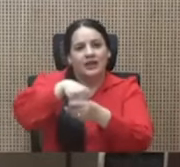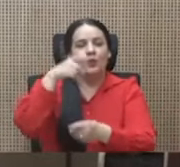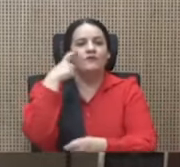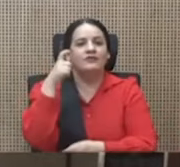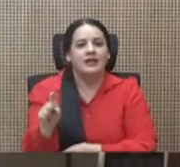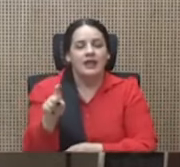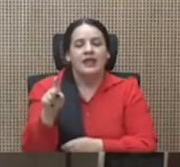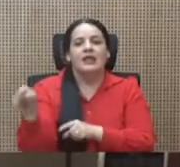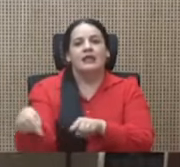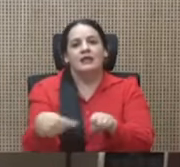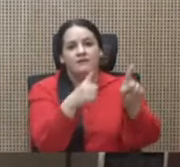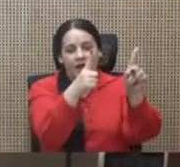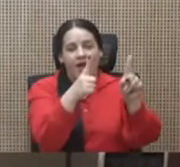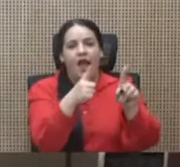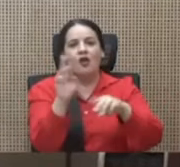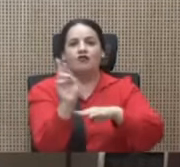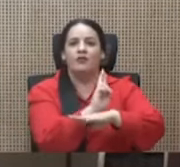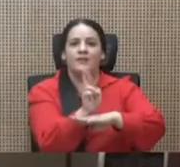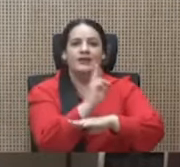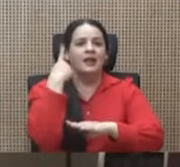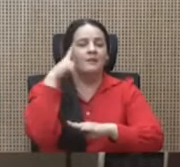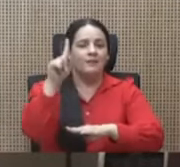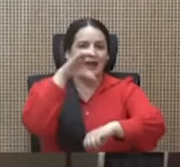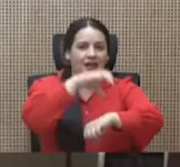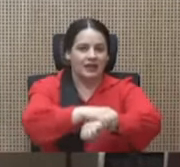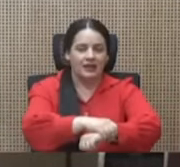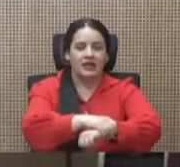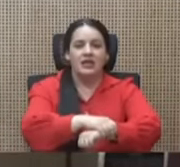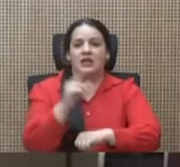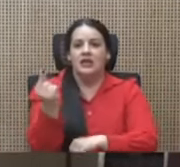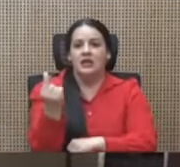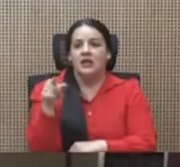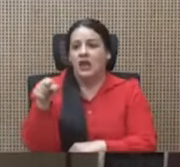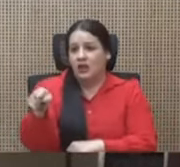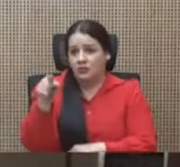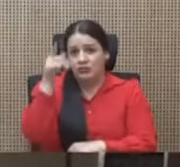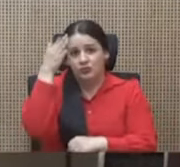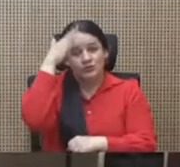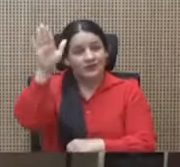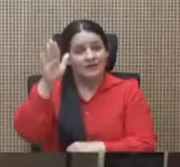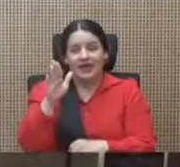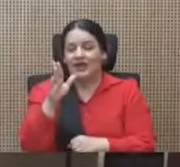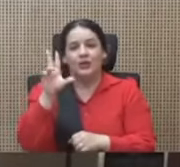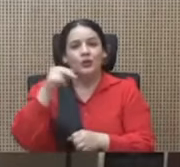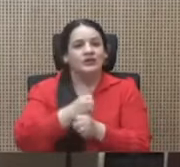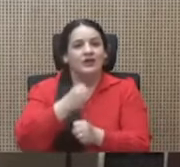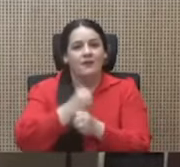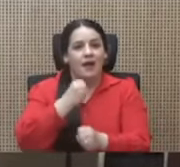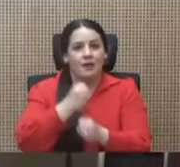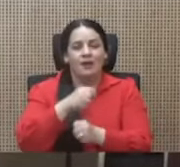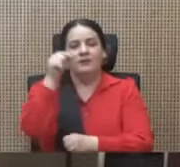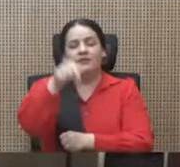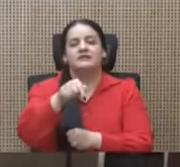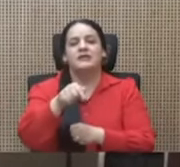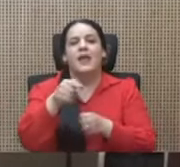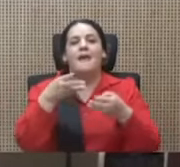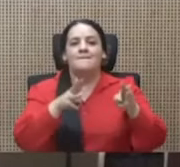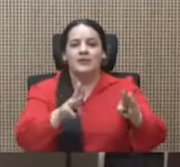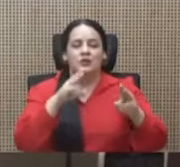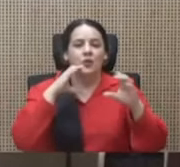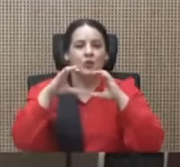de Repretel en la uruca para detenerlo ignoraban que ya no trabaja en ese medio todo para hacer un montaje de Un Show